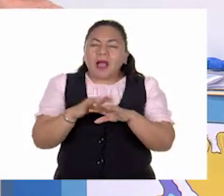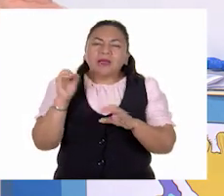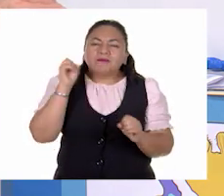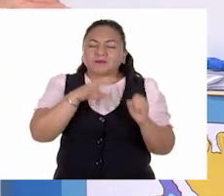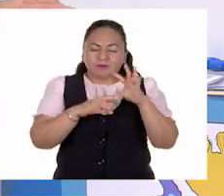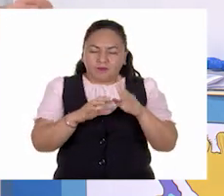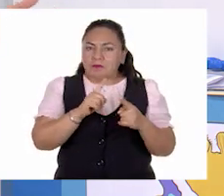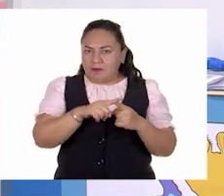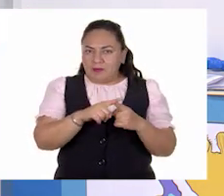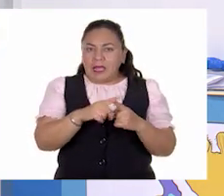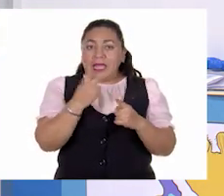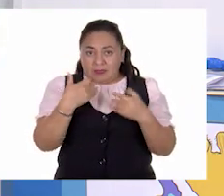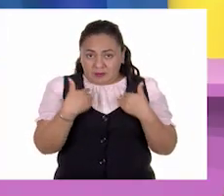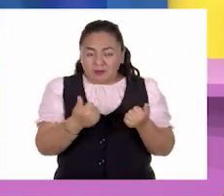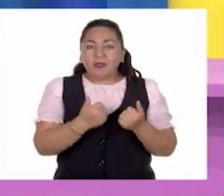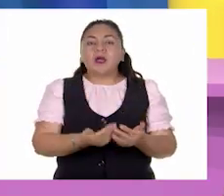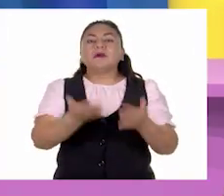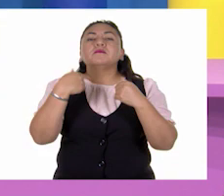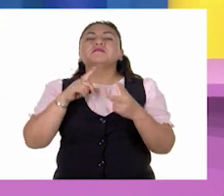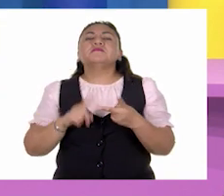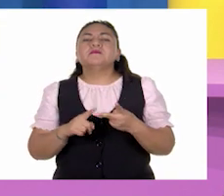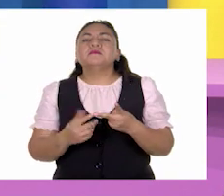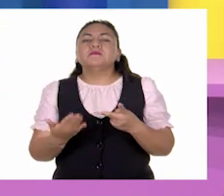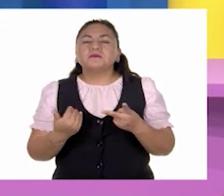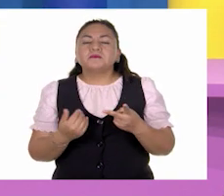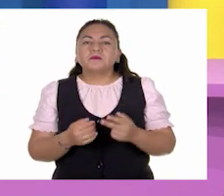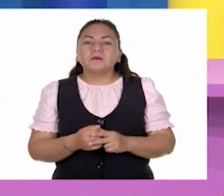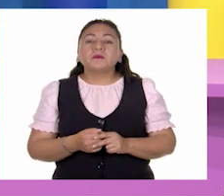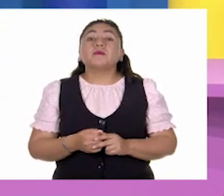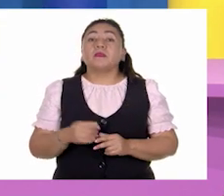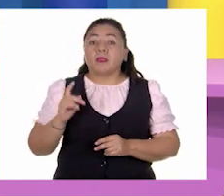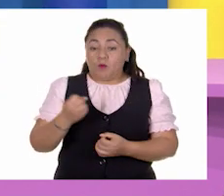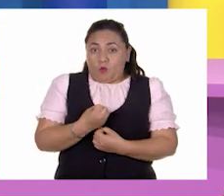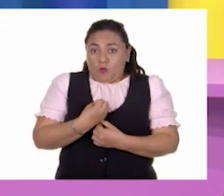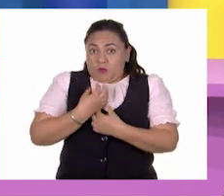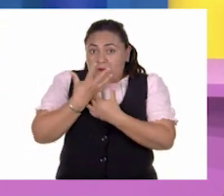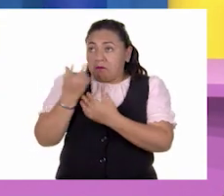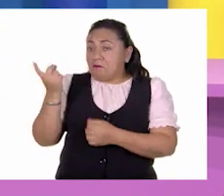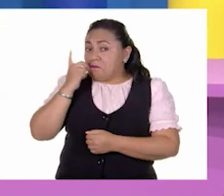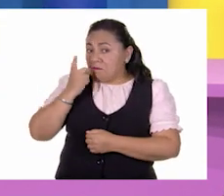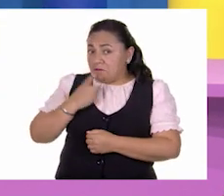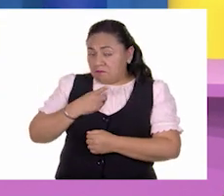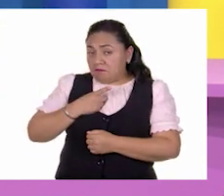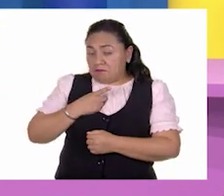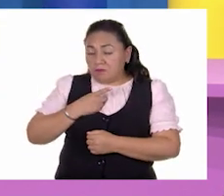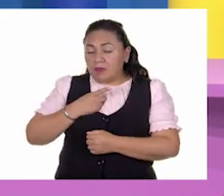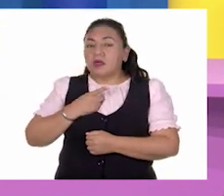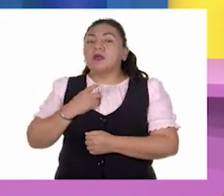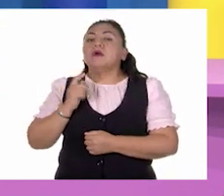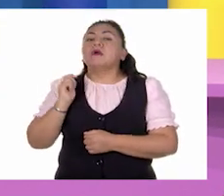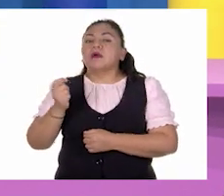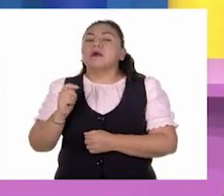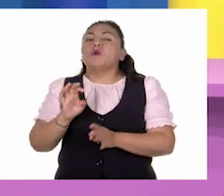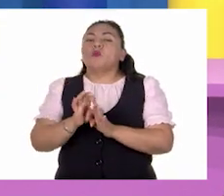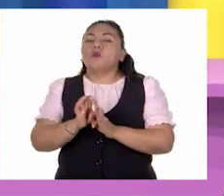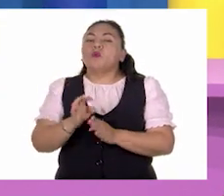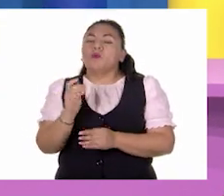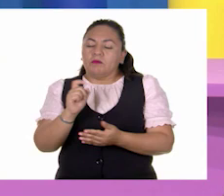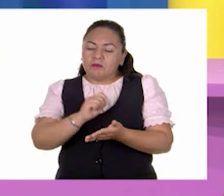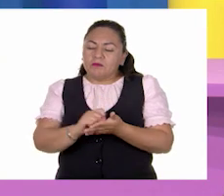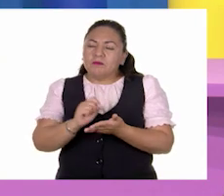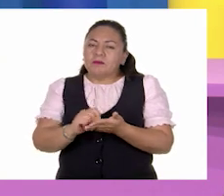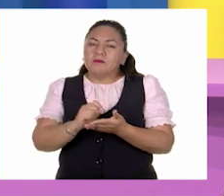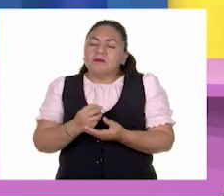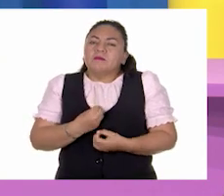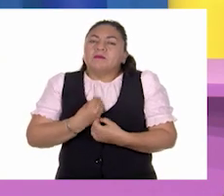tu siguiente pregunta? A mí me dijeron que la poesía consistía en decir las cosas de una manera